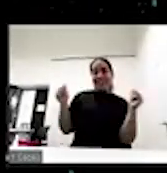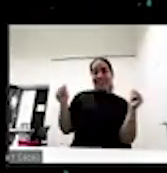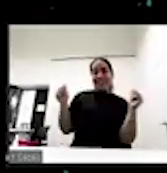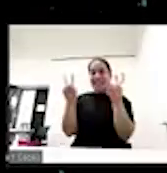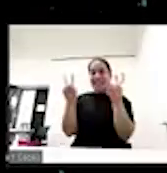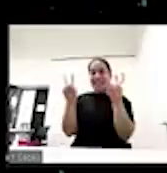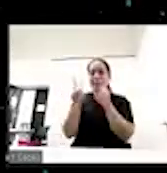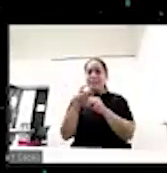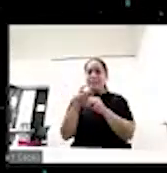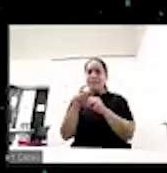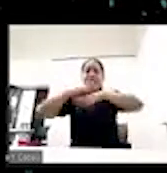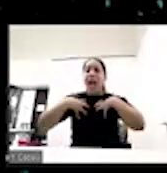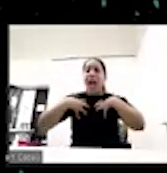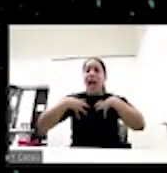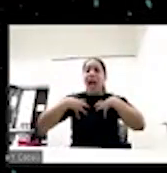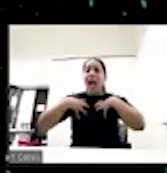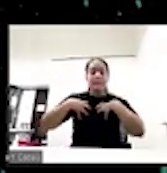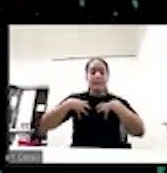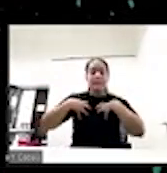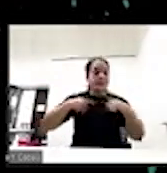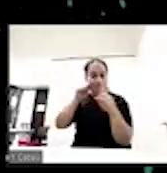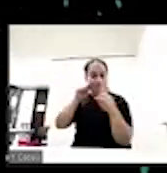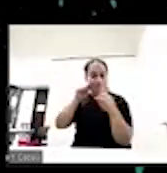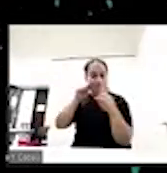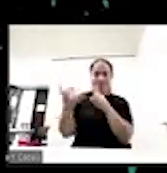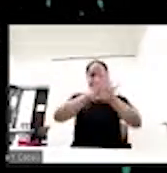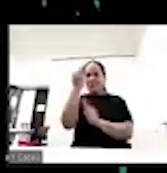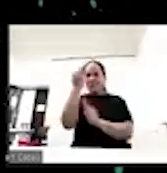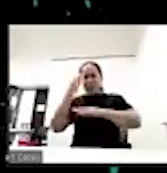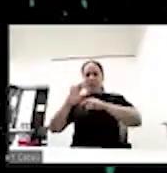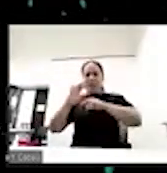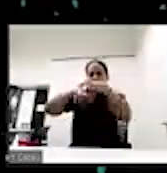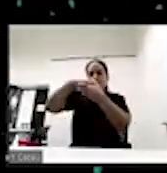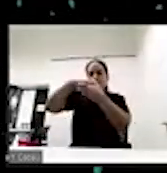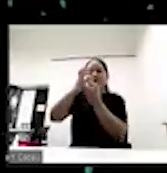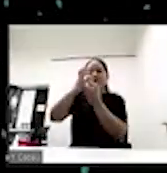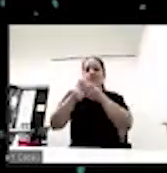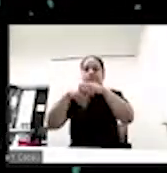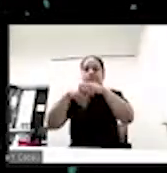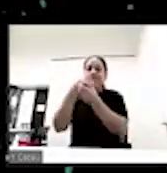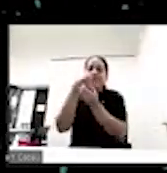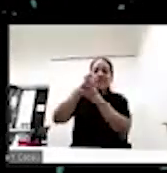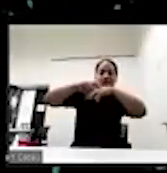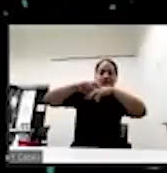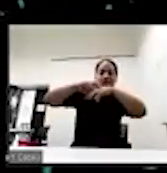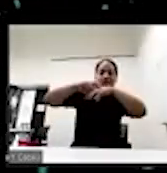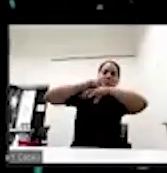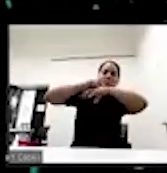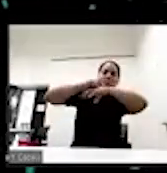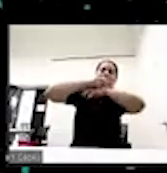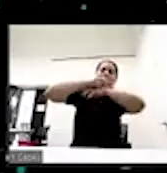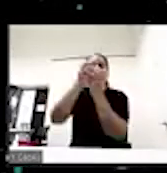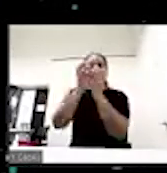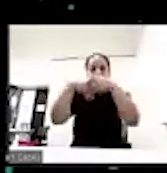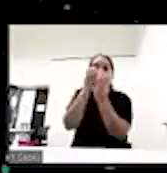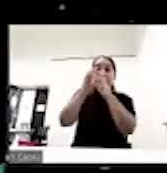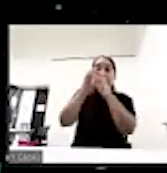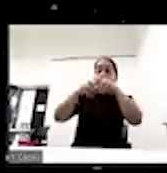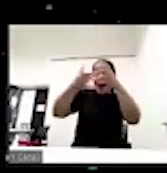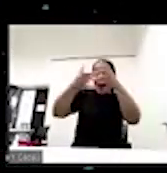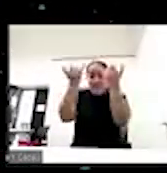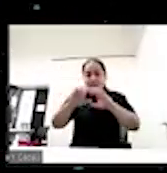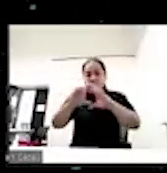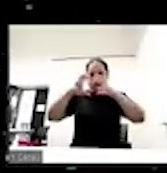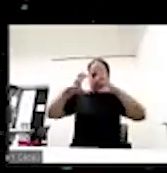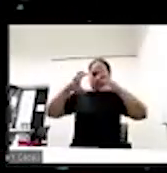objetivo claro y va empujando esa bola de tierra que va armando su paso, y así la bola llegue a ser más grande que él,